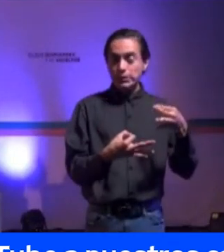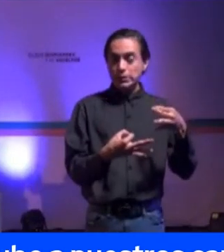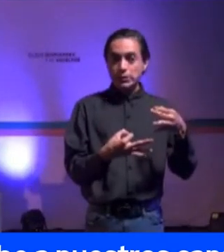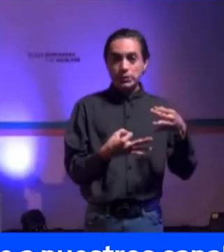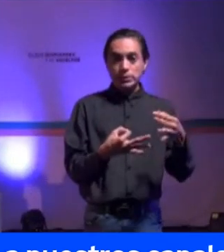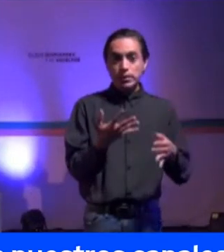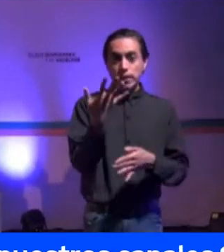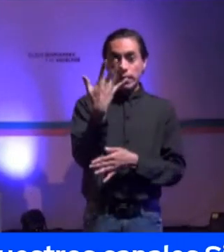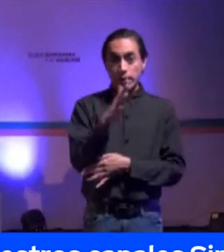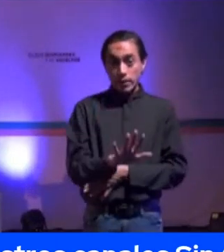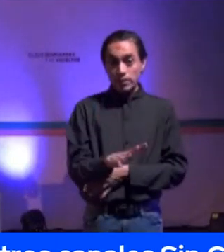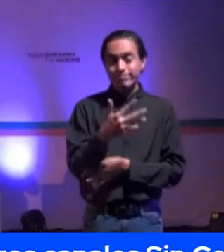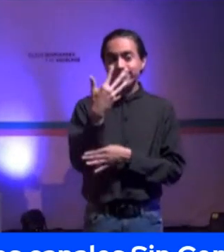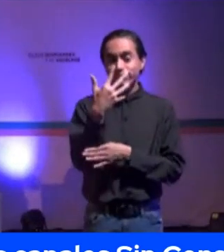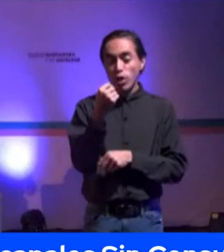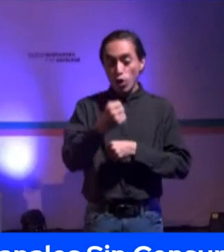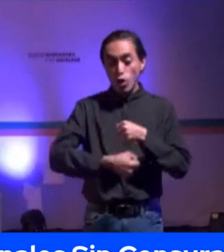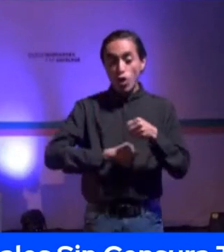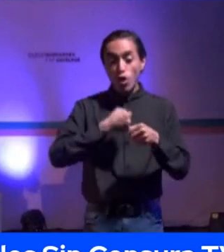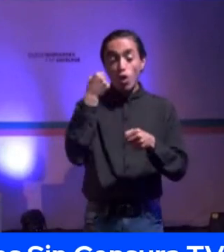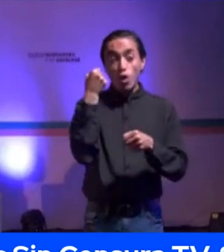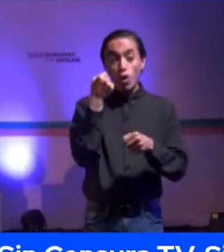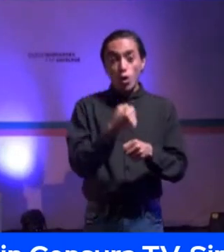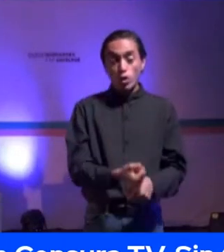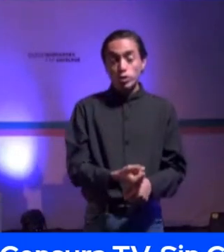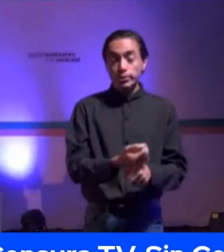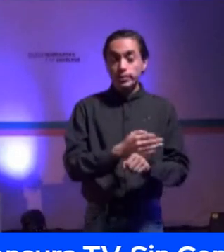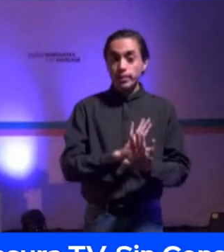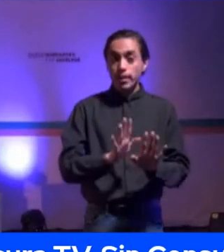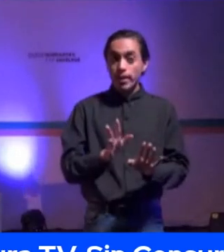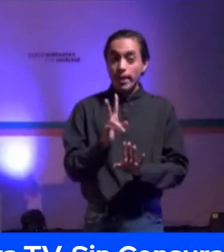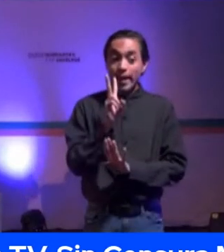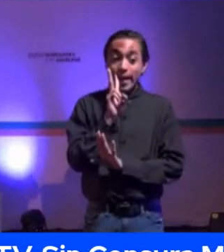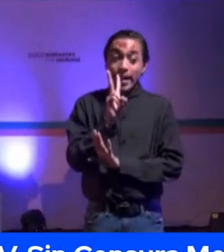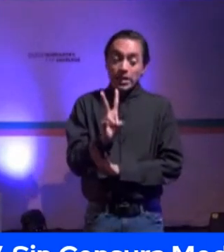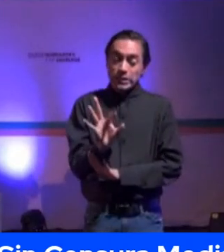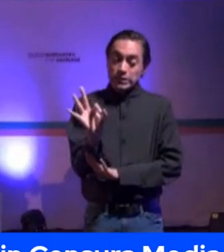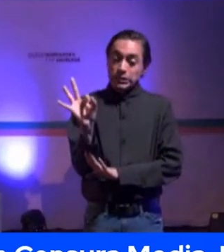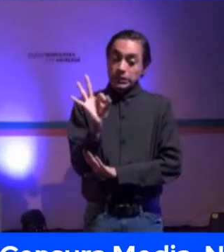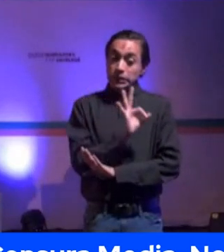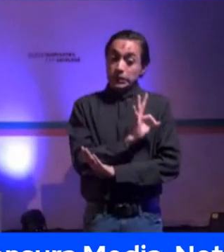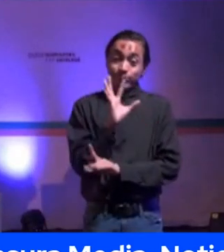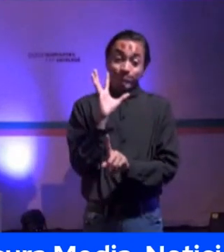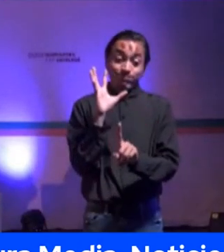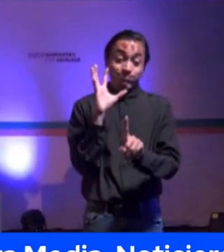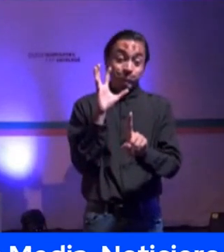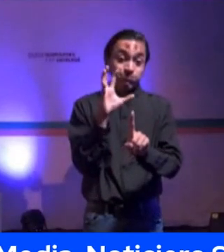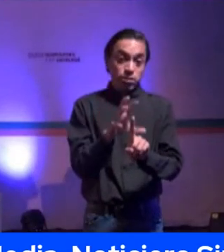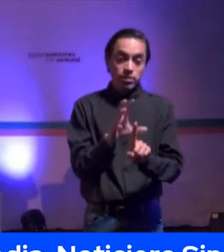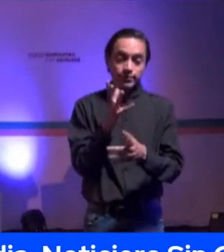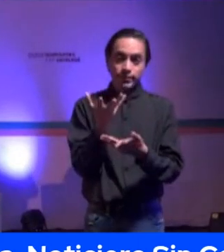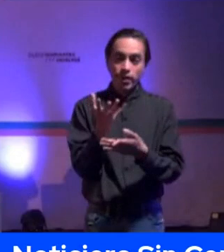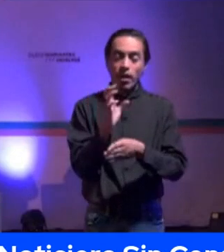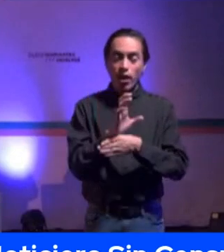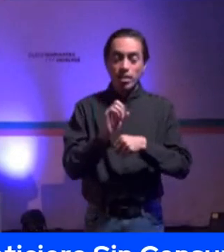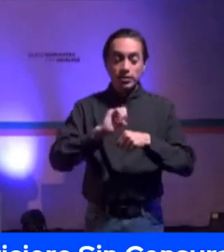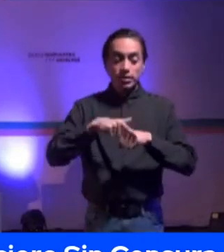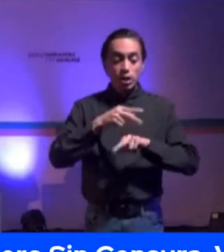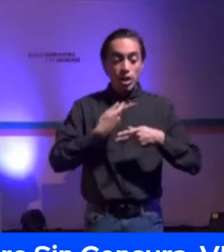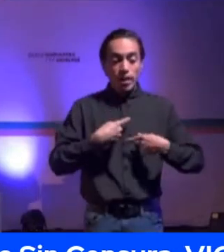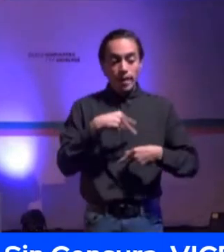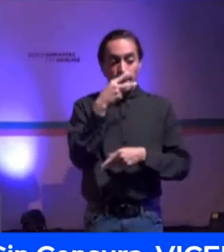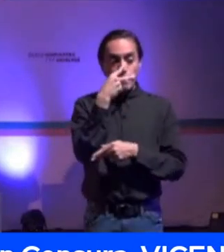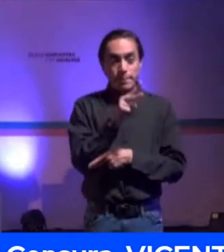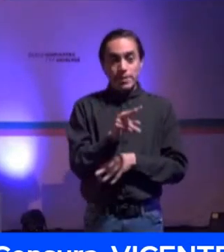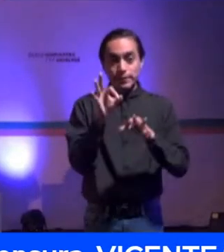10, 5 años en haber si llega a la justicia. Y eso es algo que los mexicanos nos